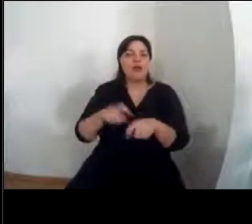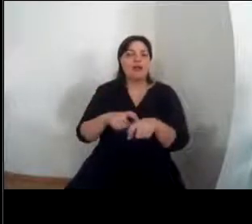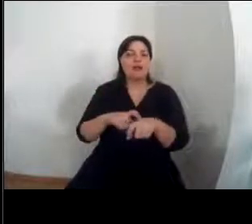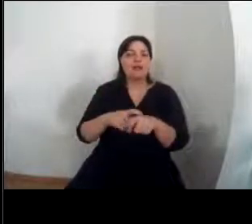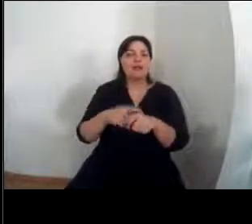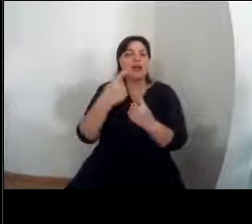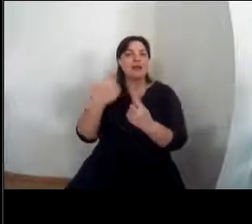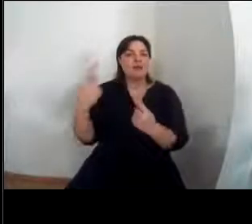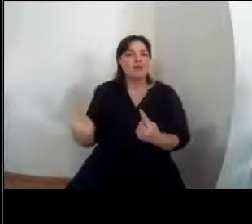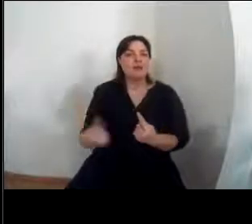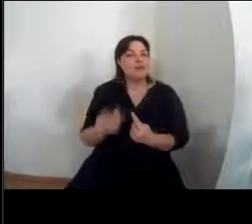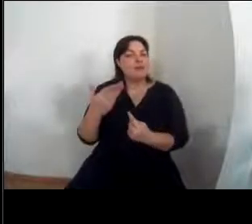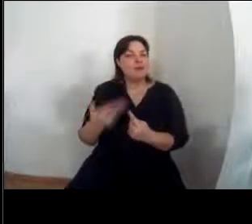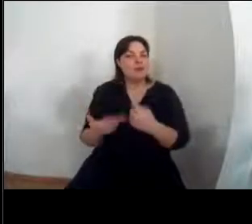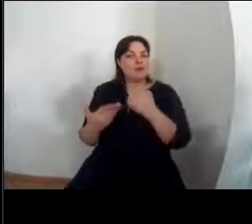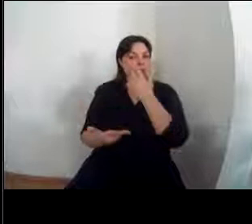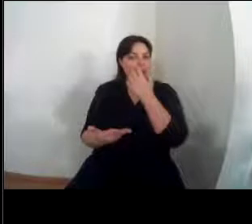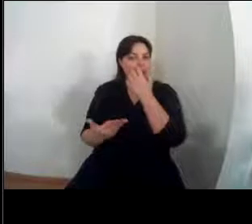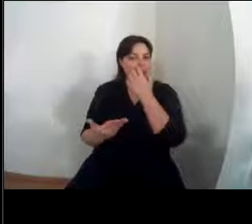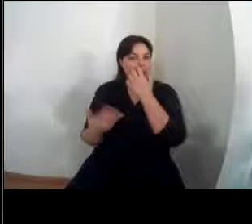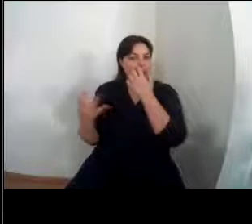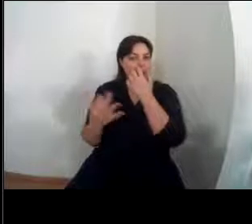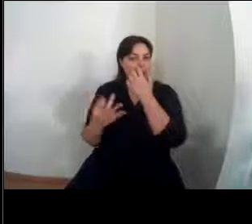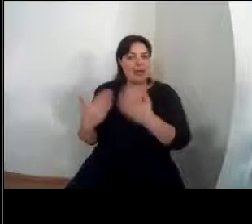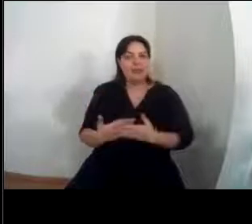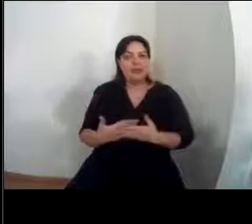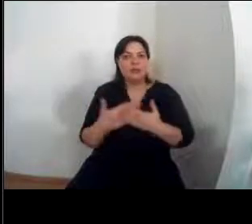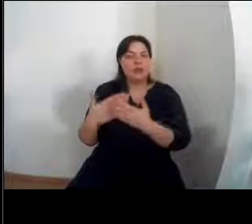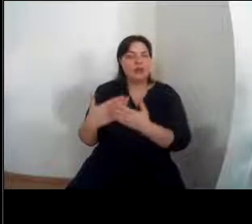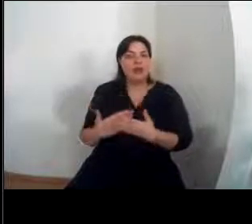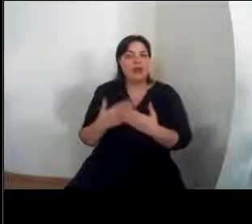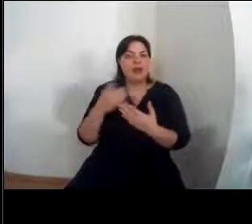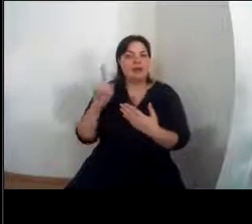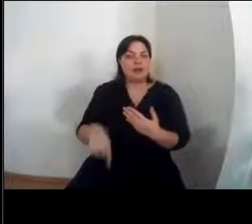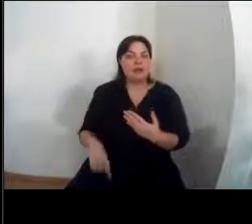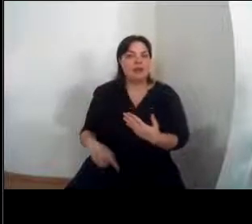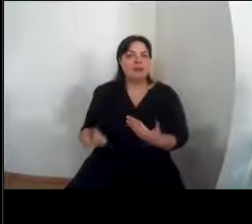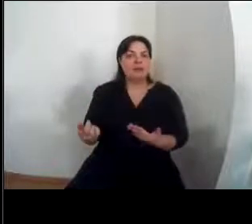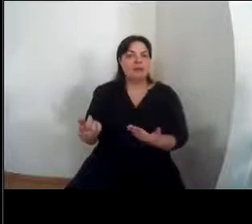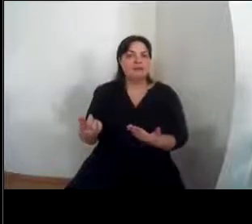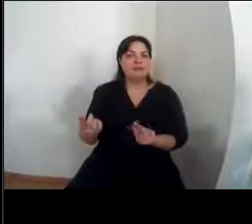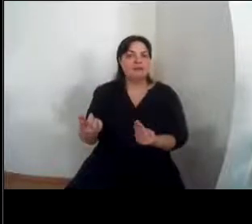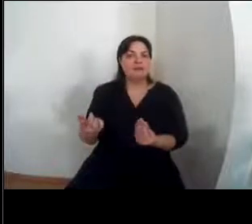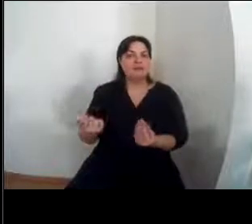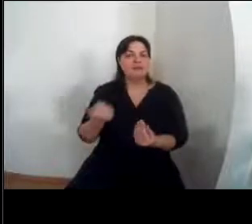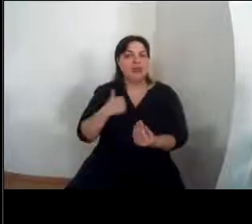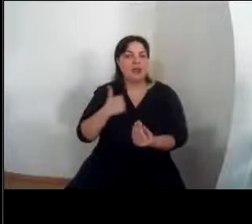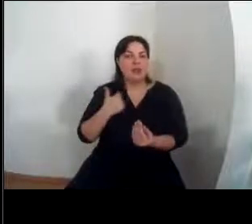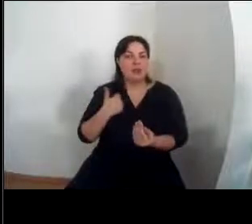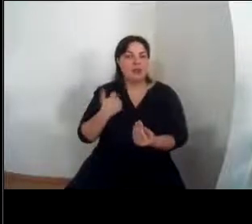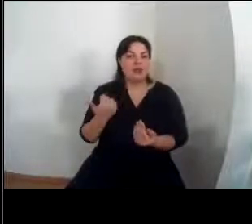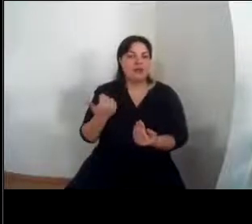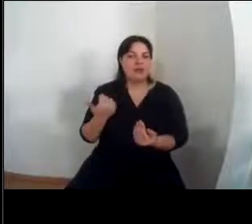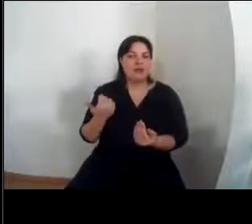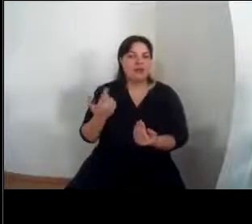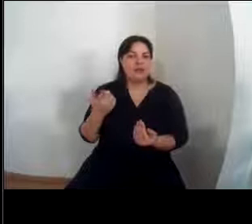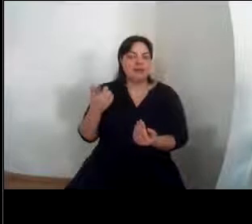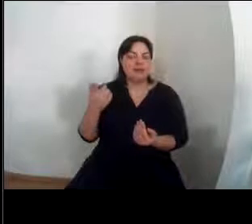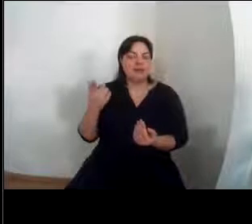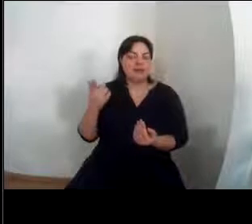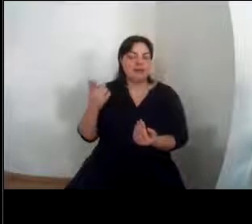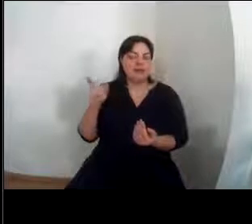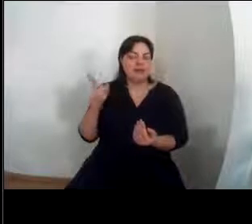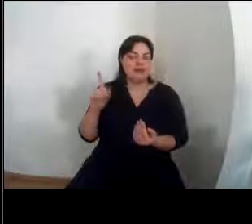que es muy importante conservar, estudiar y por qué no, aprovechar en el buen sentido